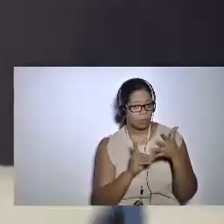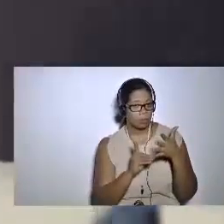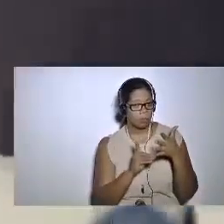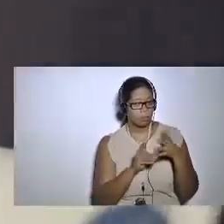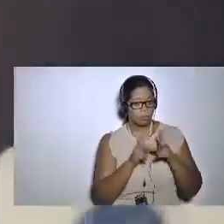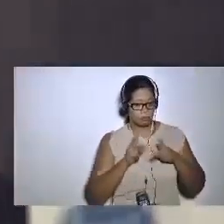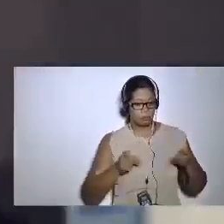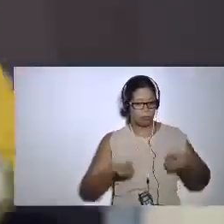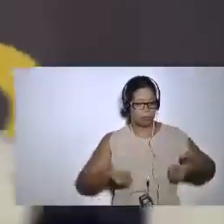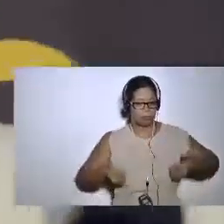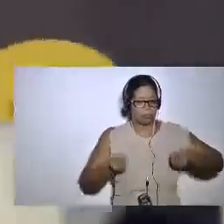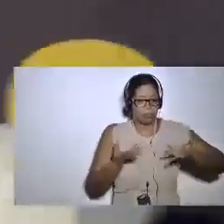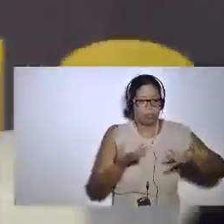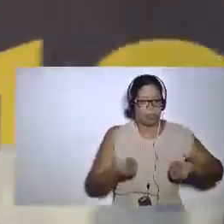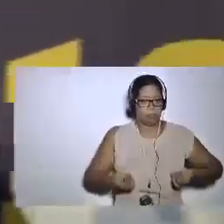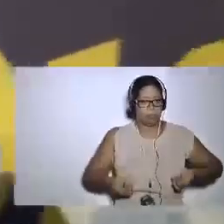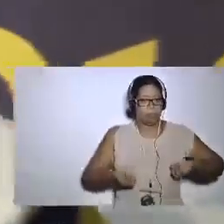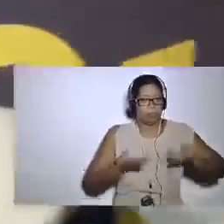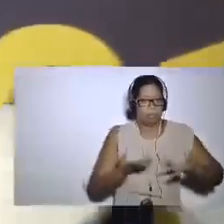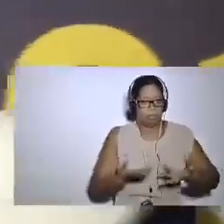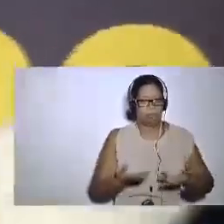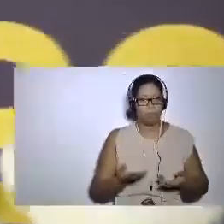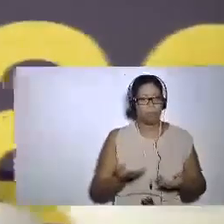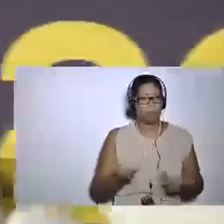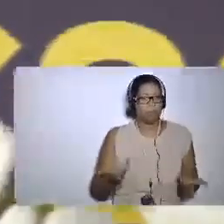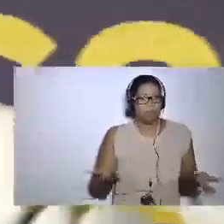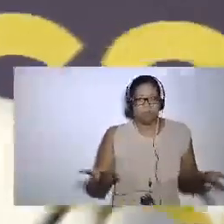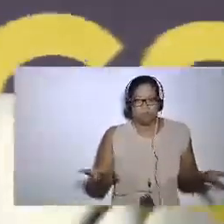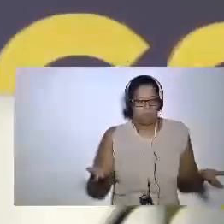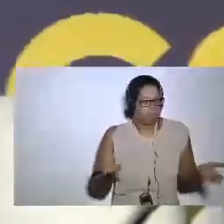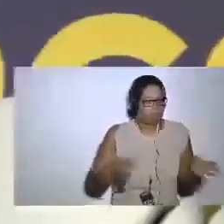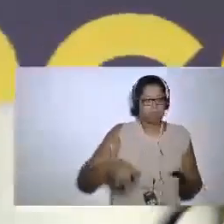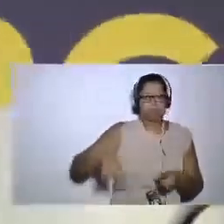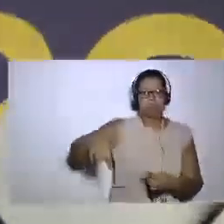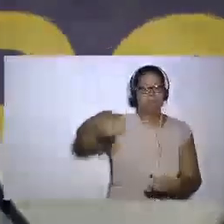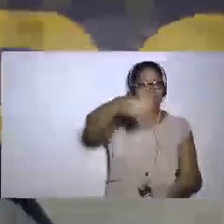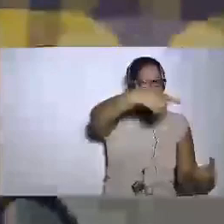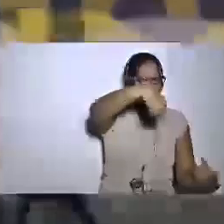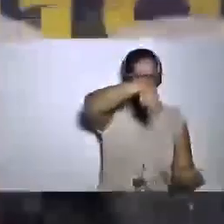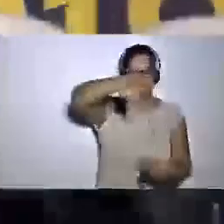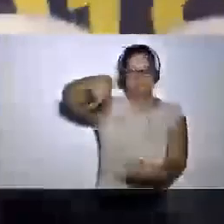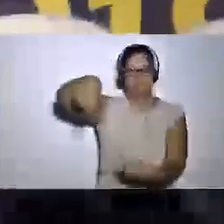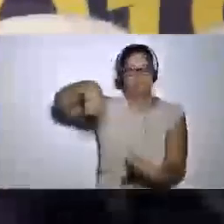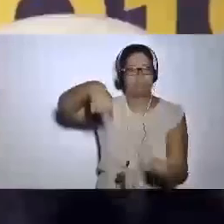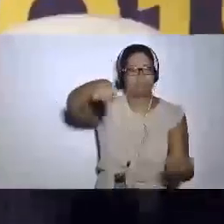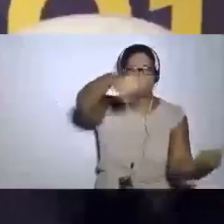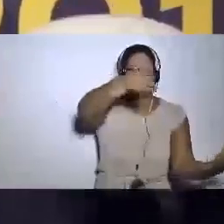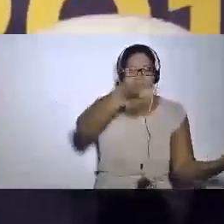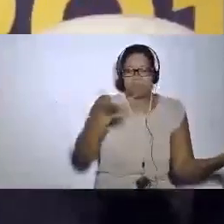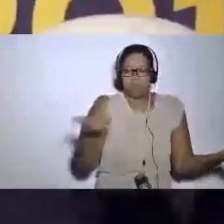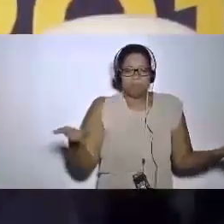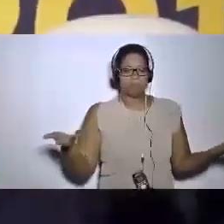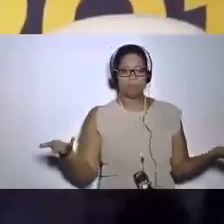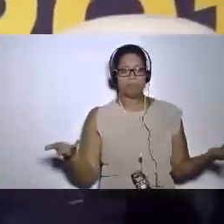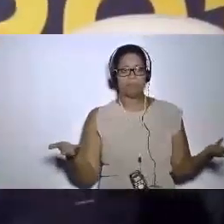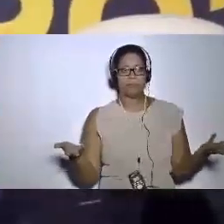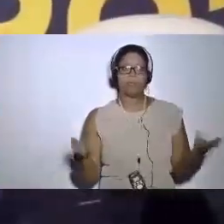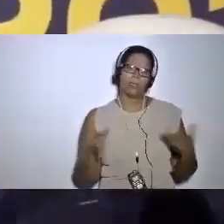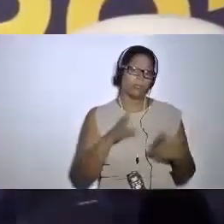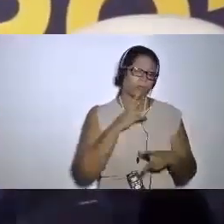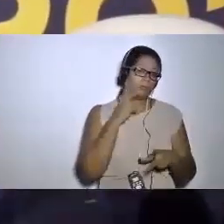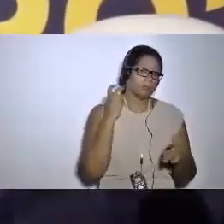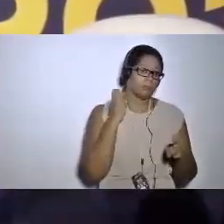dirigiendo, están llevando, están circulando a una velocidad muy, muy grande. Y